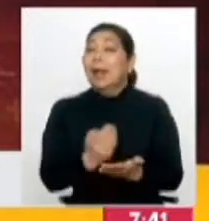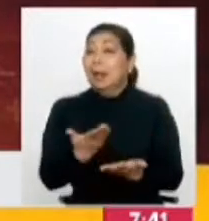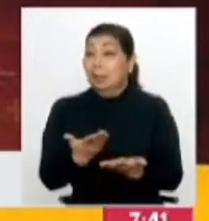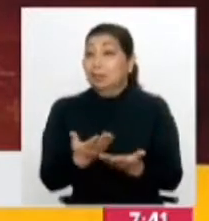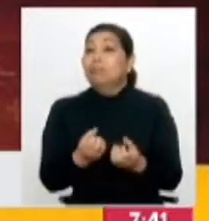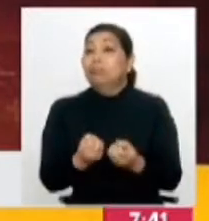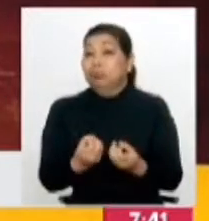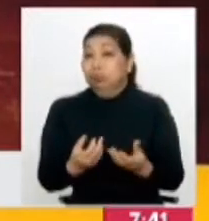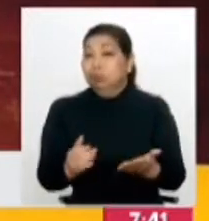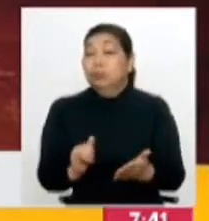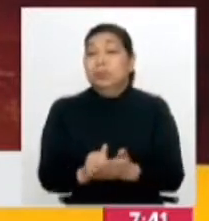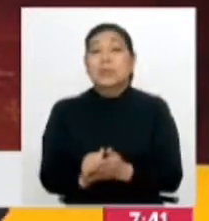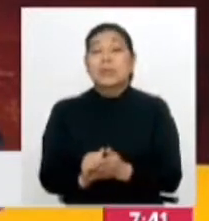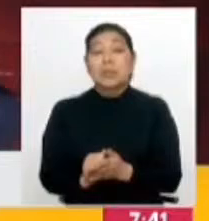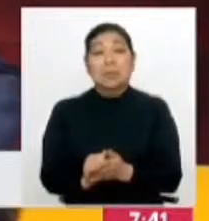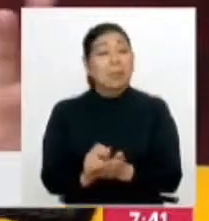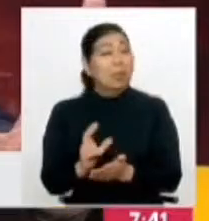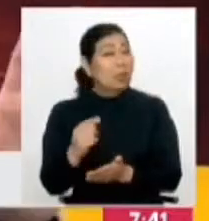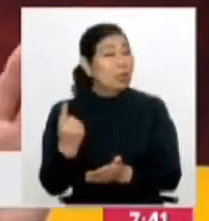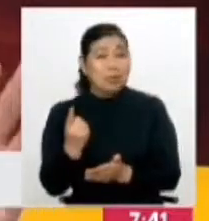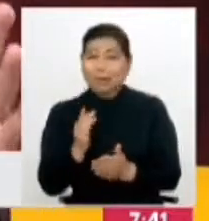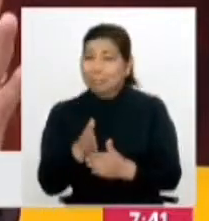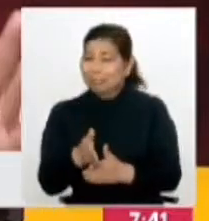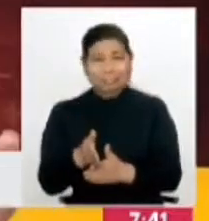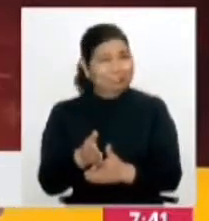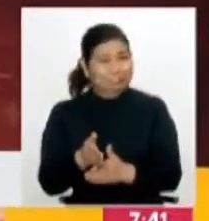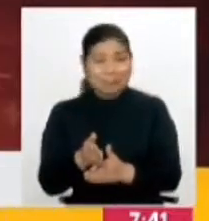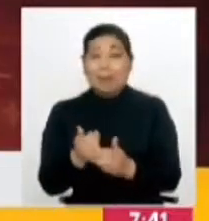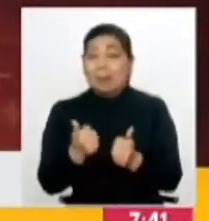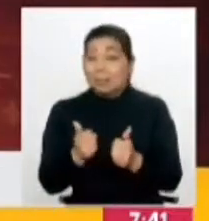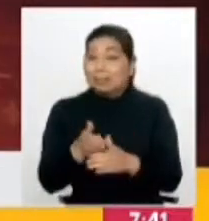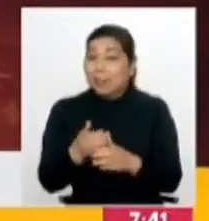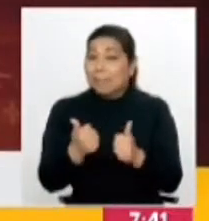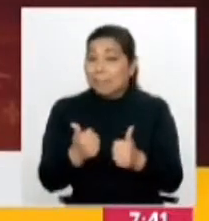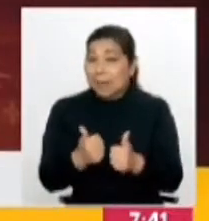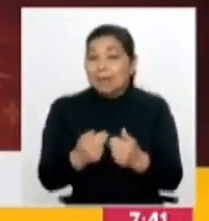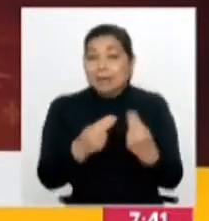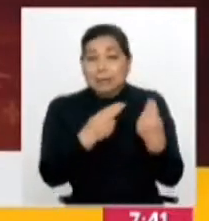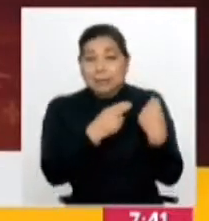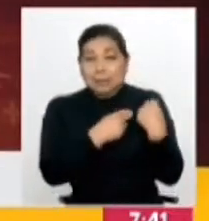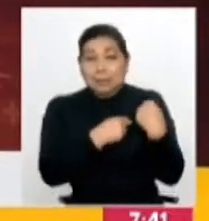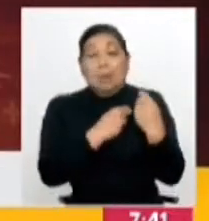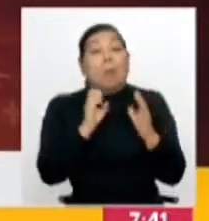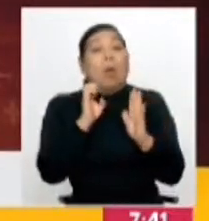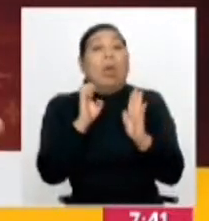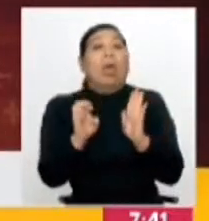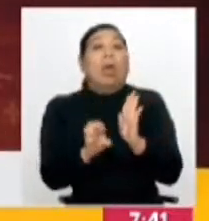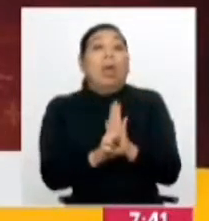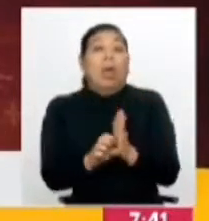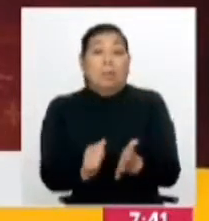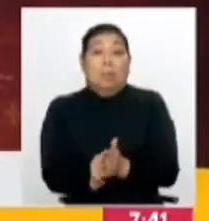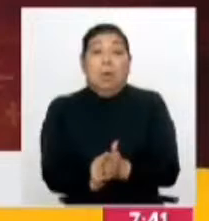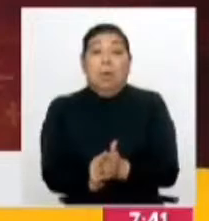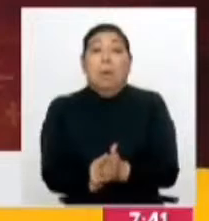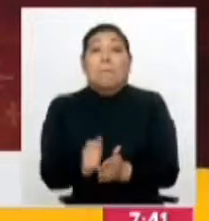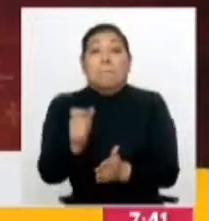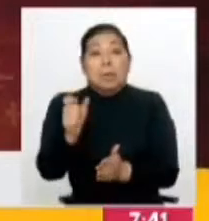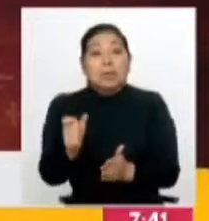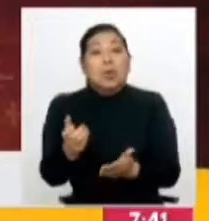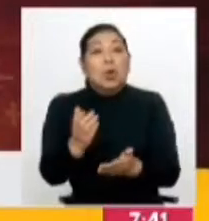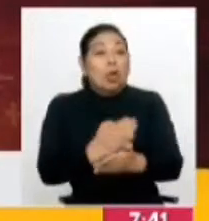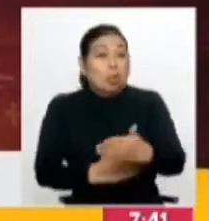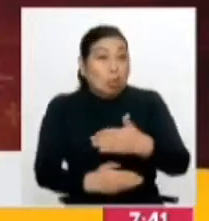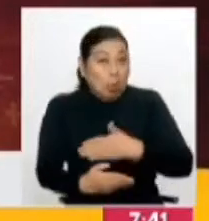un derrotero también en ese sentido, ¿no? No solamente llegar, sino llegar bien y ser responsable, por ejemplo, poder atender a las personas